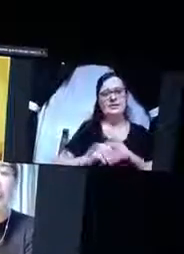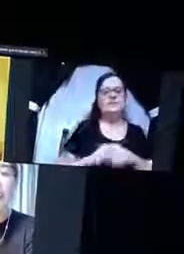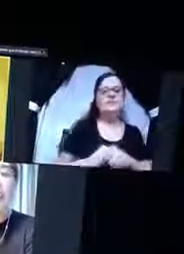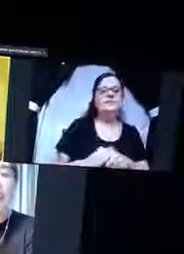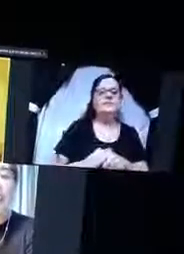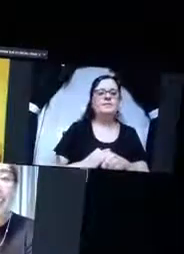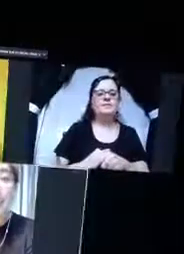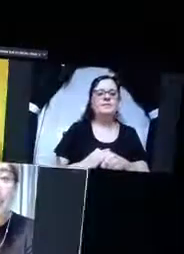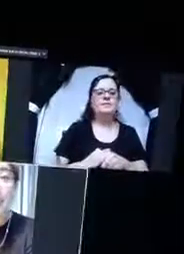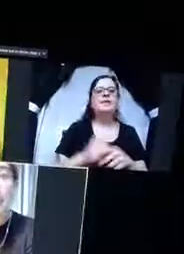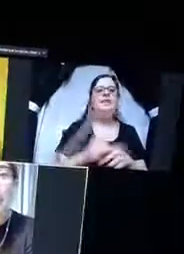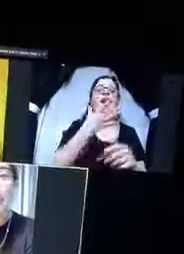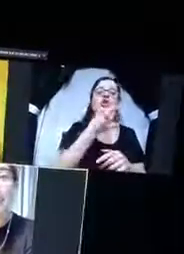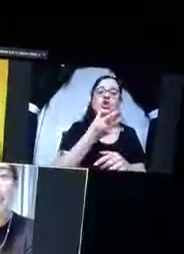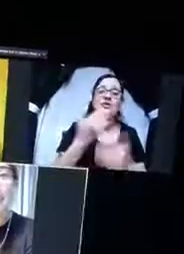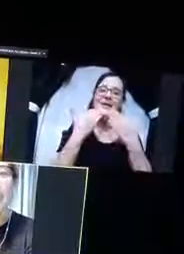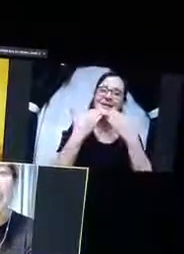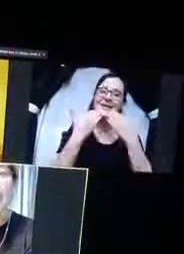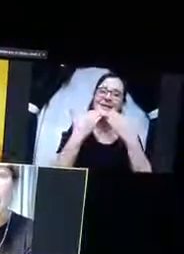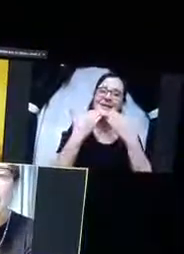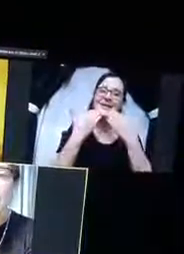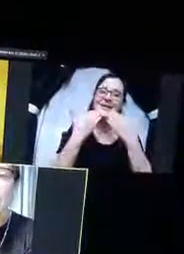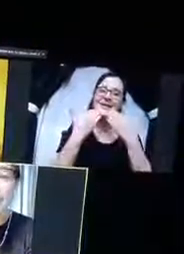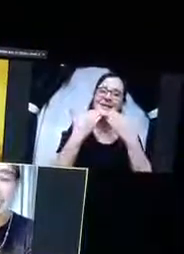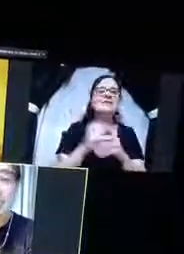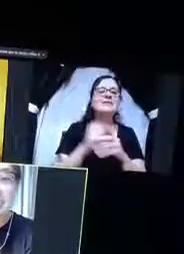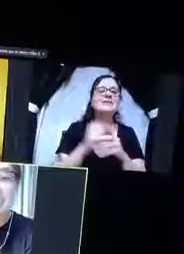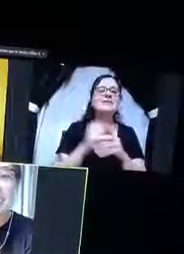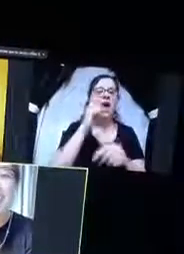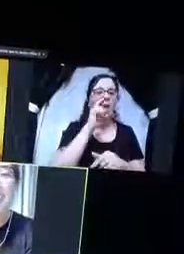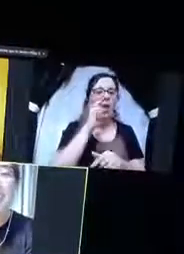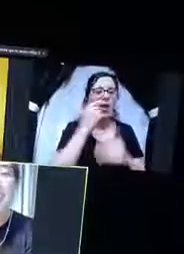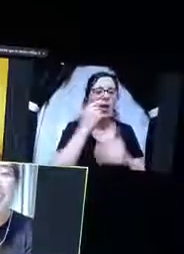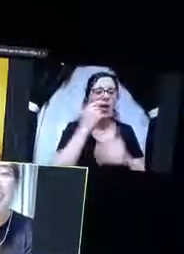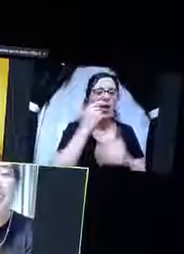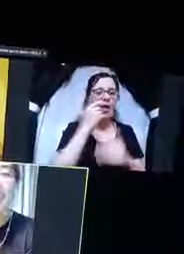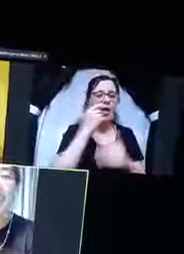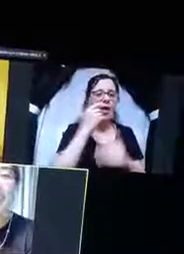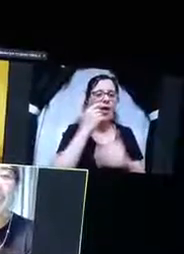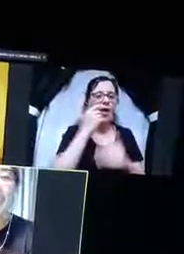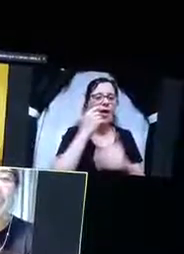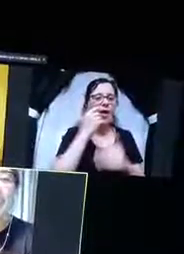que, Georgina, muchas gracias nuevamente. Euge, muchas gracias.